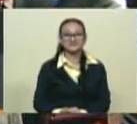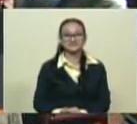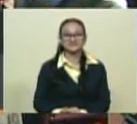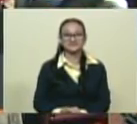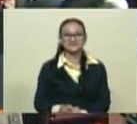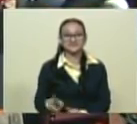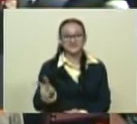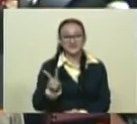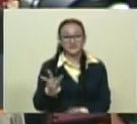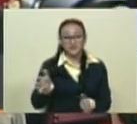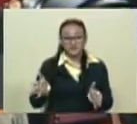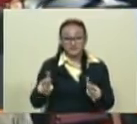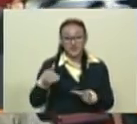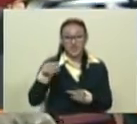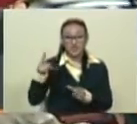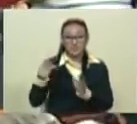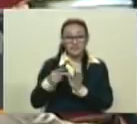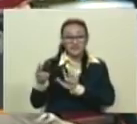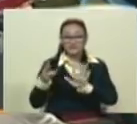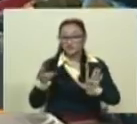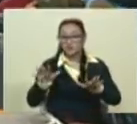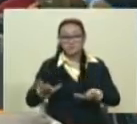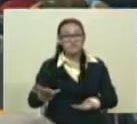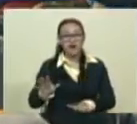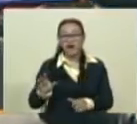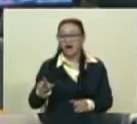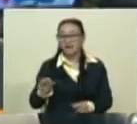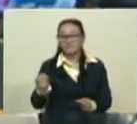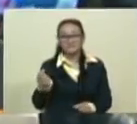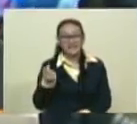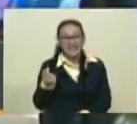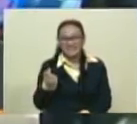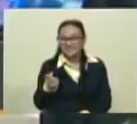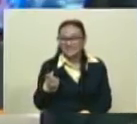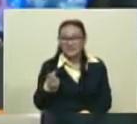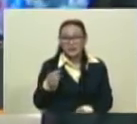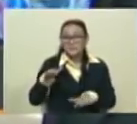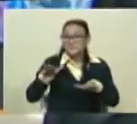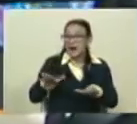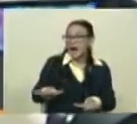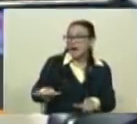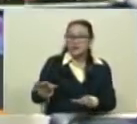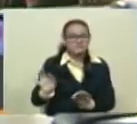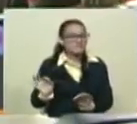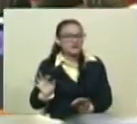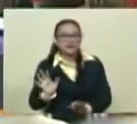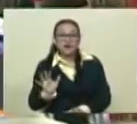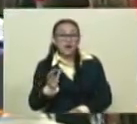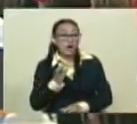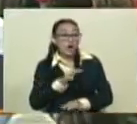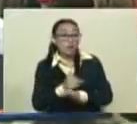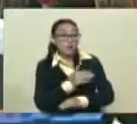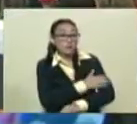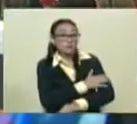Venezuela las elecciones en el 2018 no las para nadie, ni un paro cívico de la oposición.